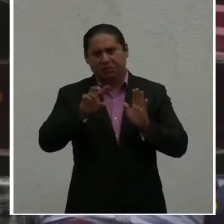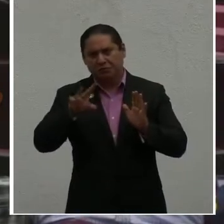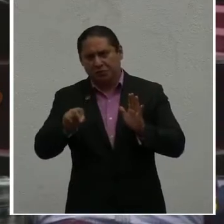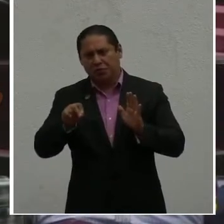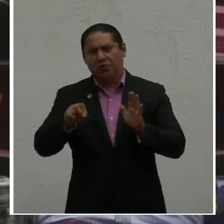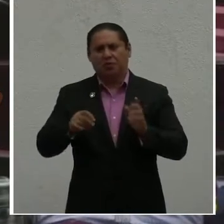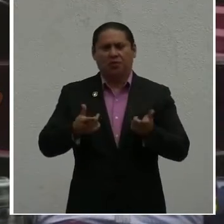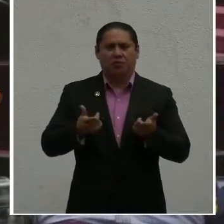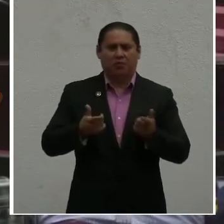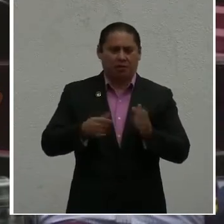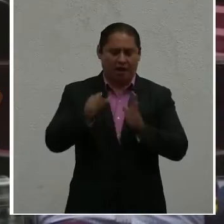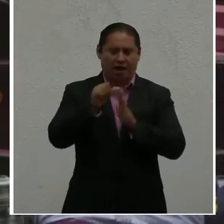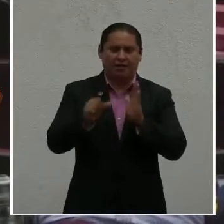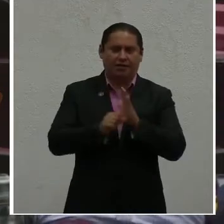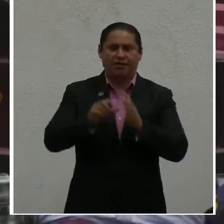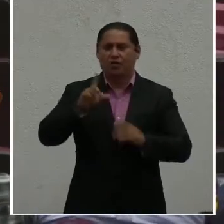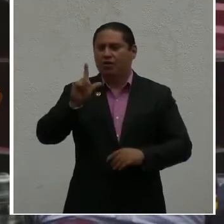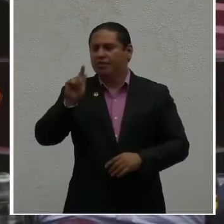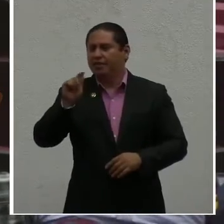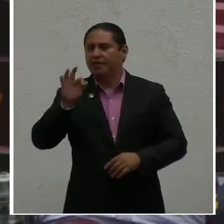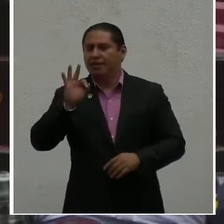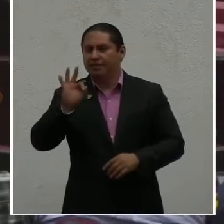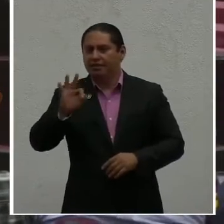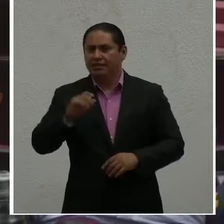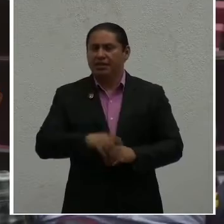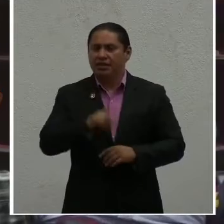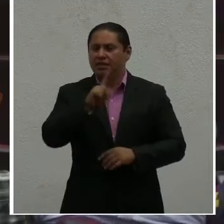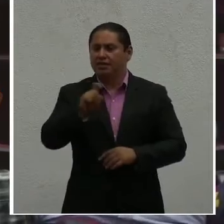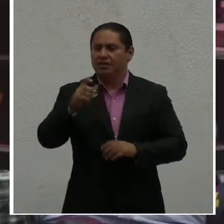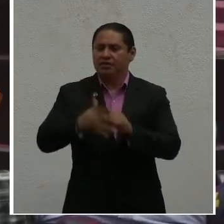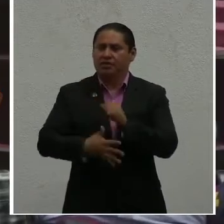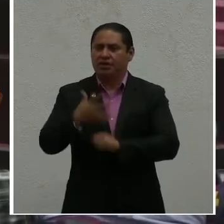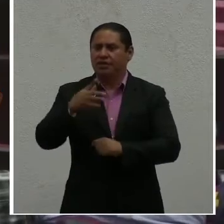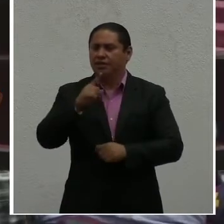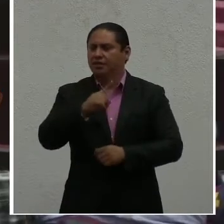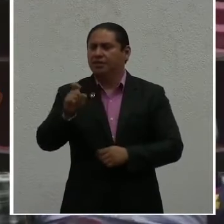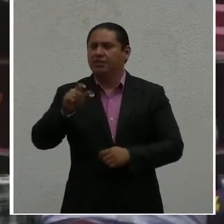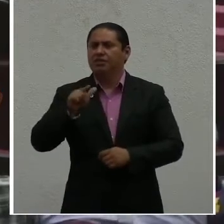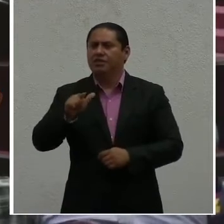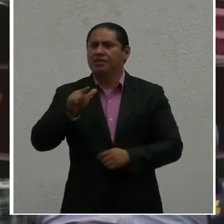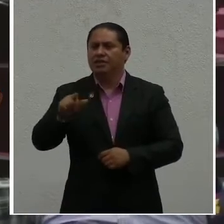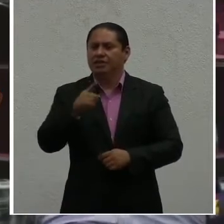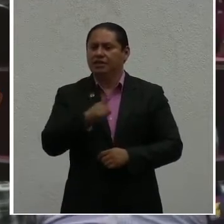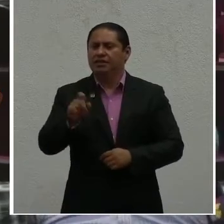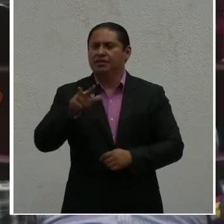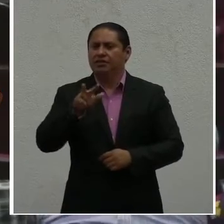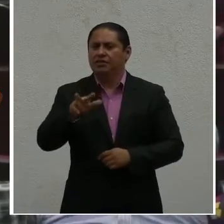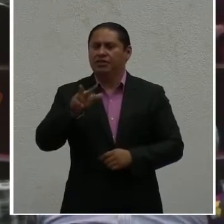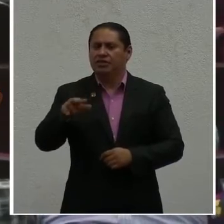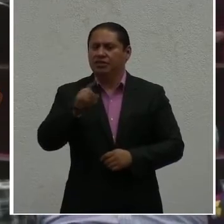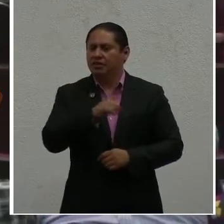el artículo 73, el 115, el 117 y el 118 y el